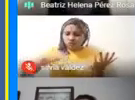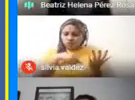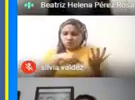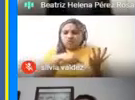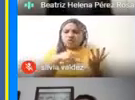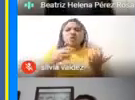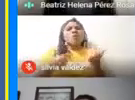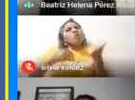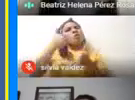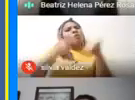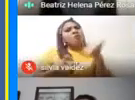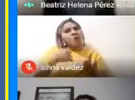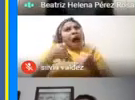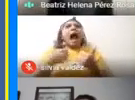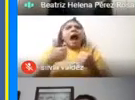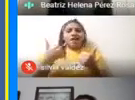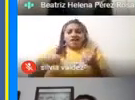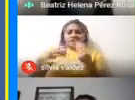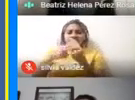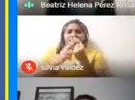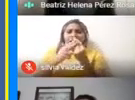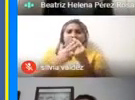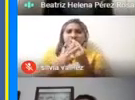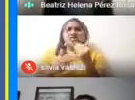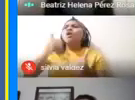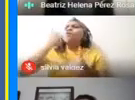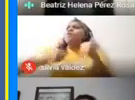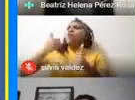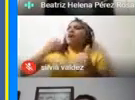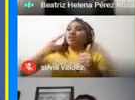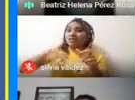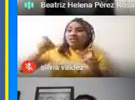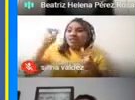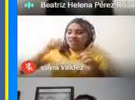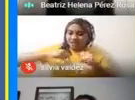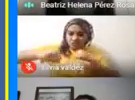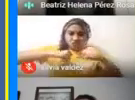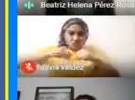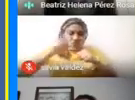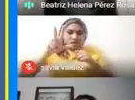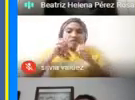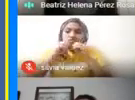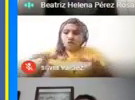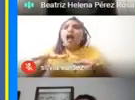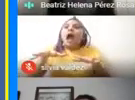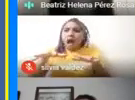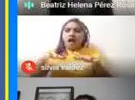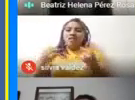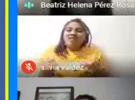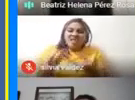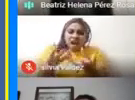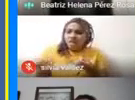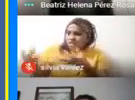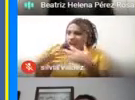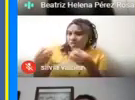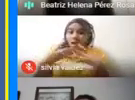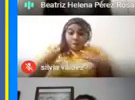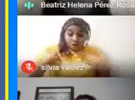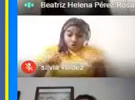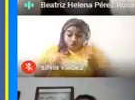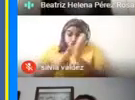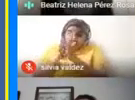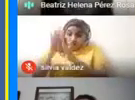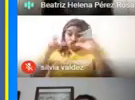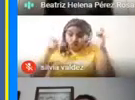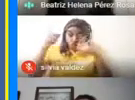y cuáles van a ser nuestras herramientas y cuáles son desde los gestores públicos esas herramientas que se van a dar para que como sector